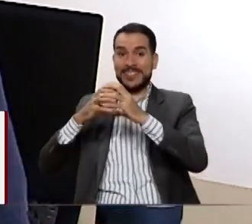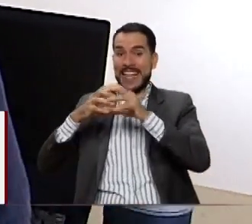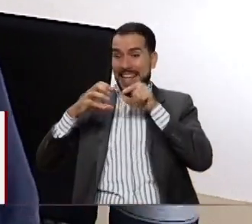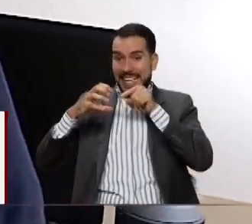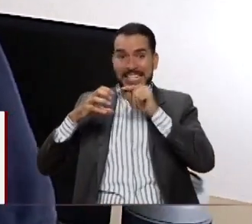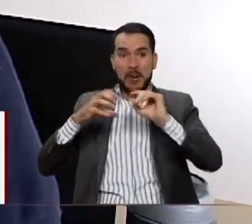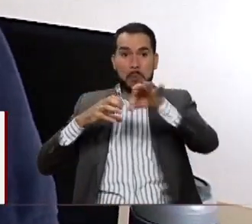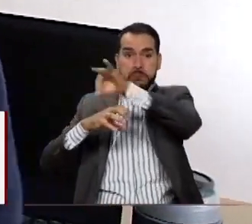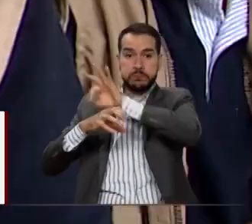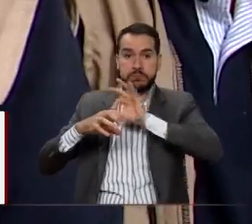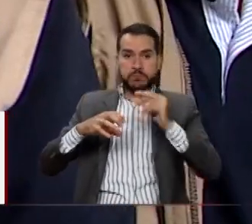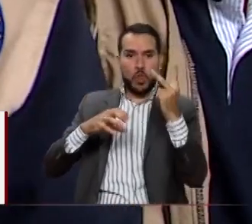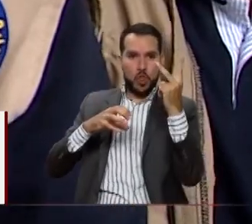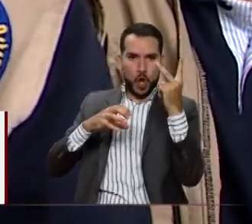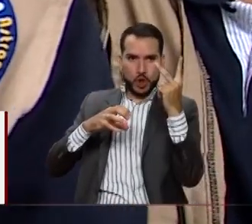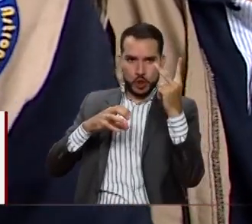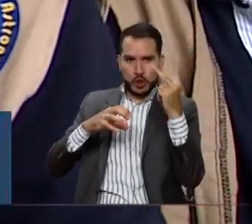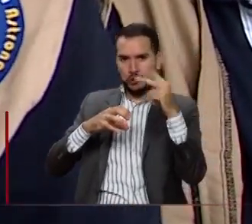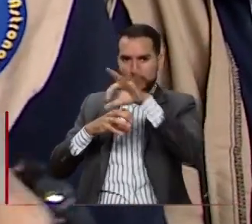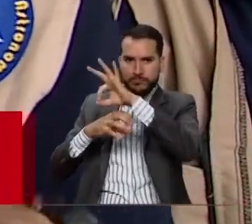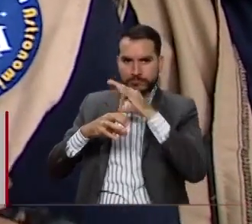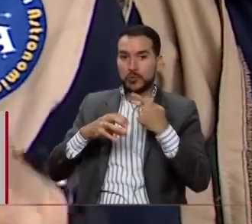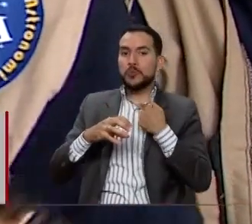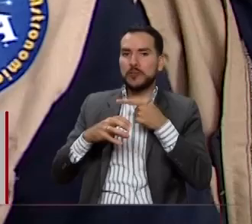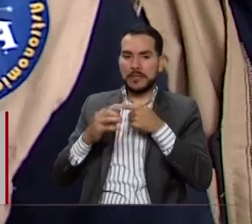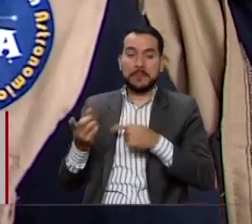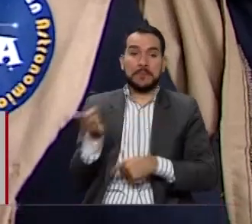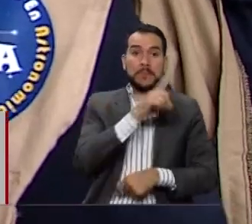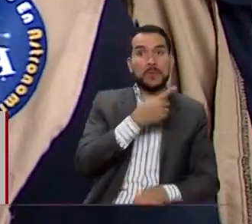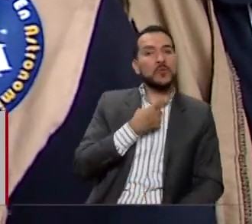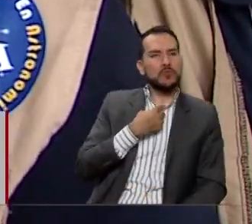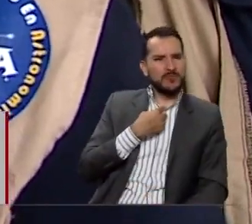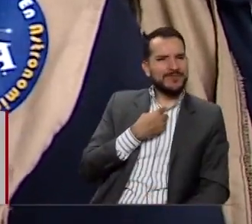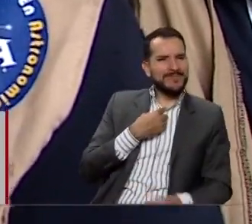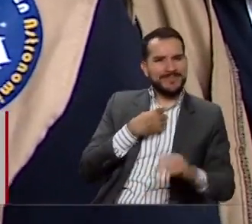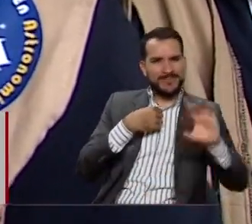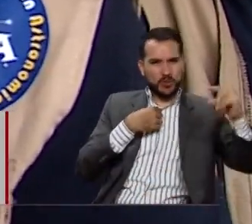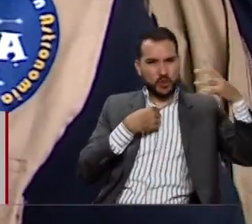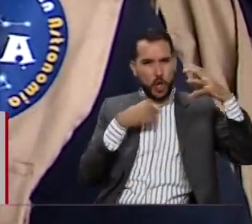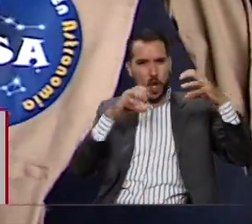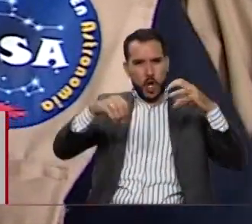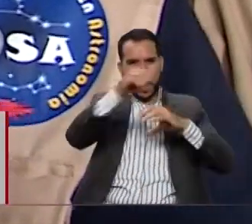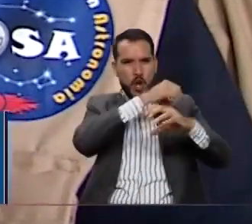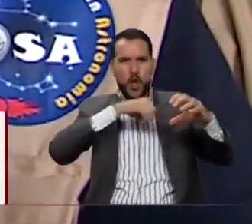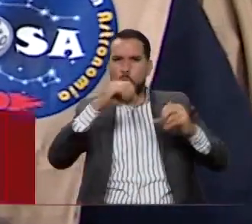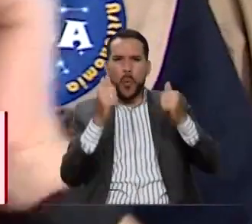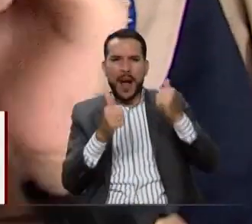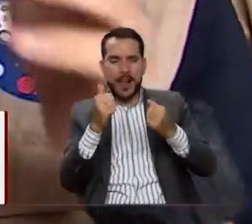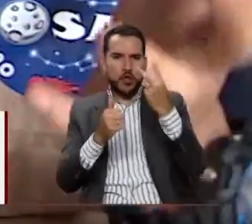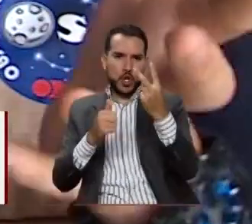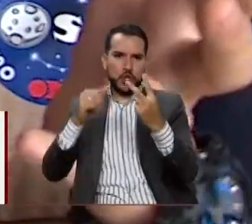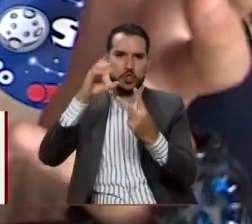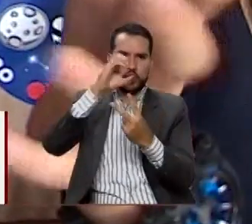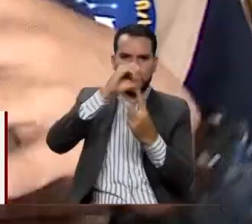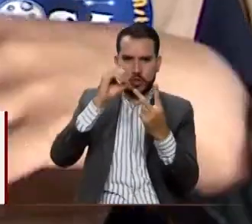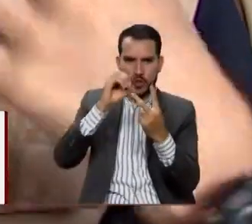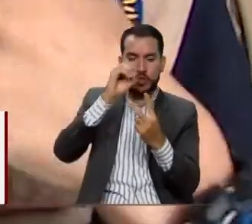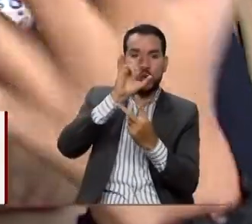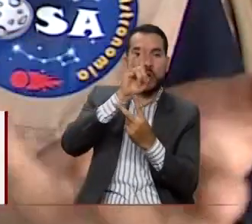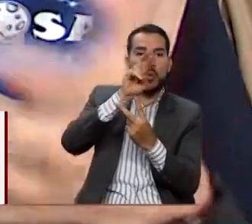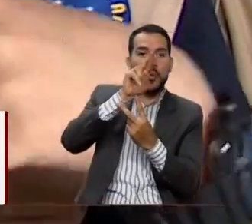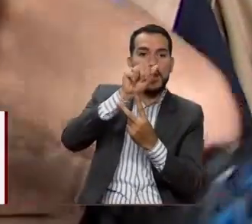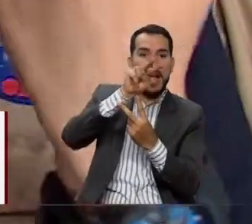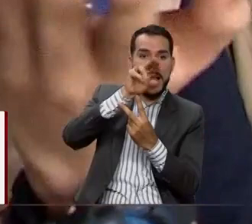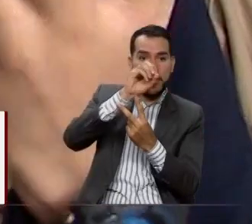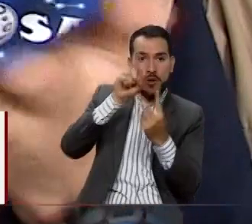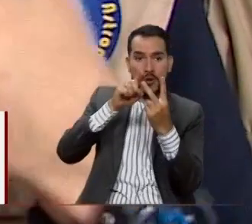otra deimos mi planeta favorito del sistema solar es son Urano y Saturno por Urano eh Por